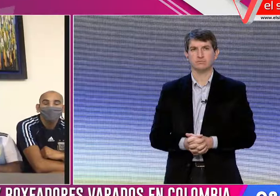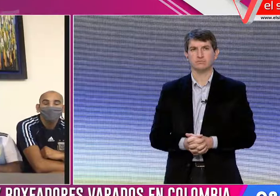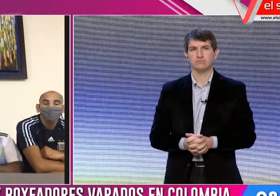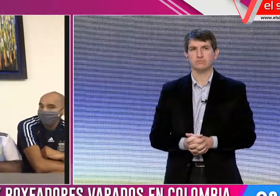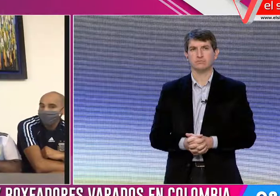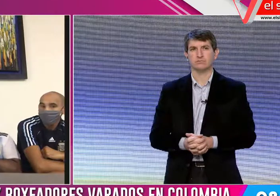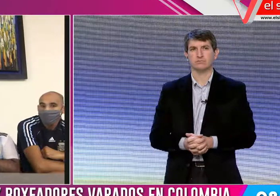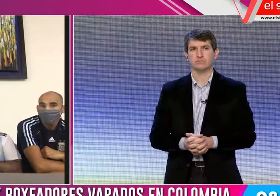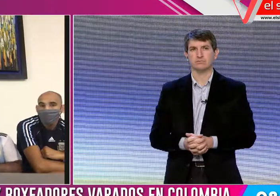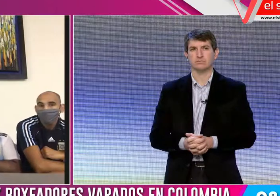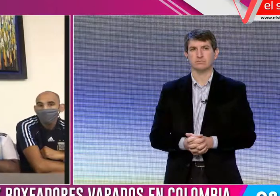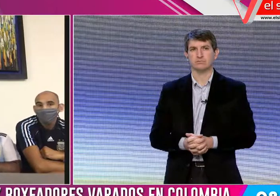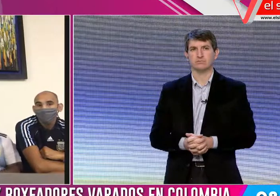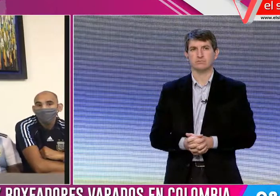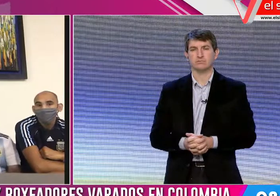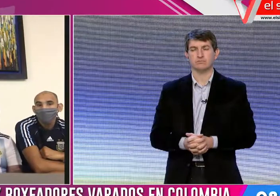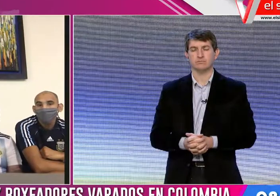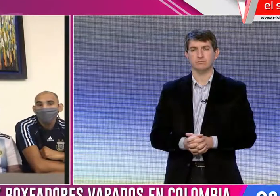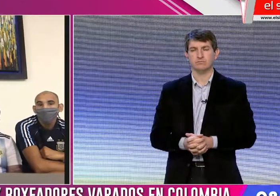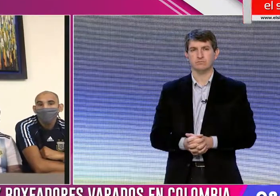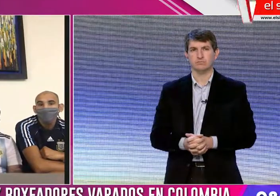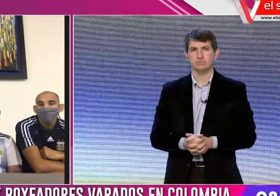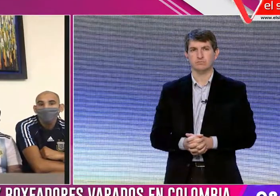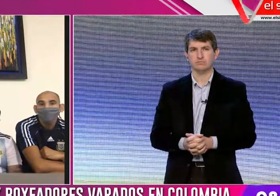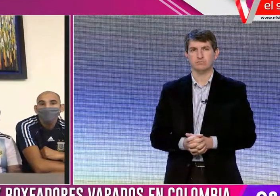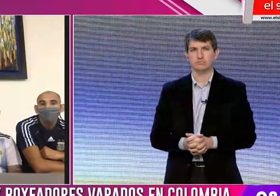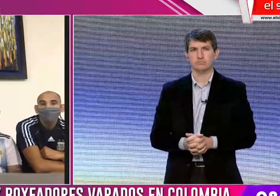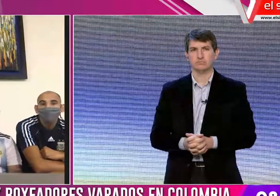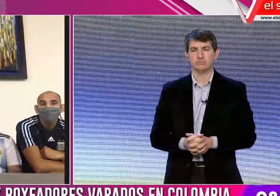bueno, contentos por ese lado y, uh-huh, y pues,